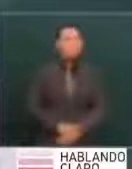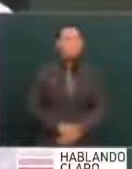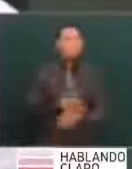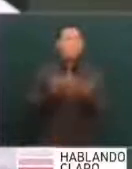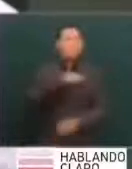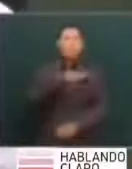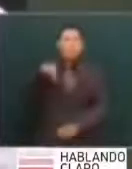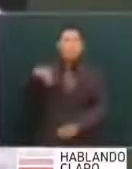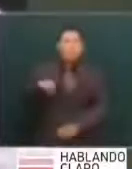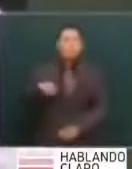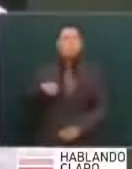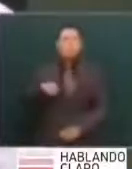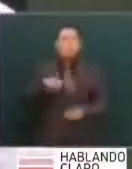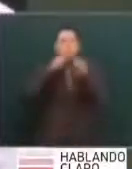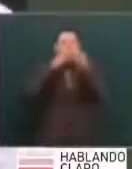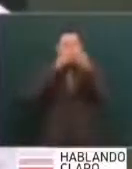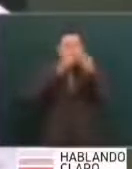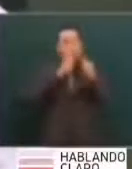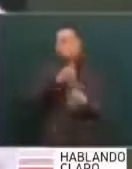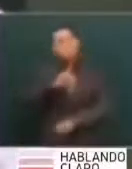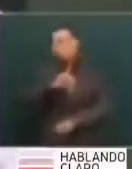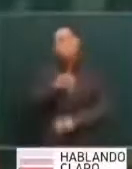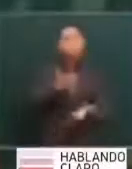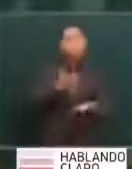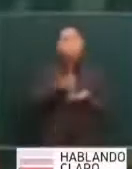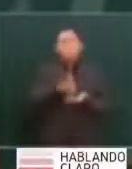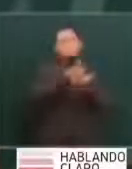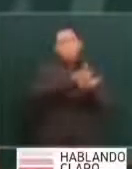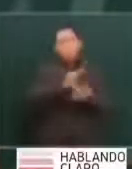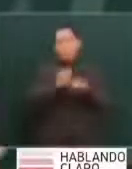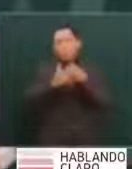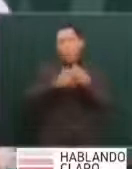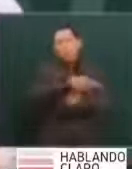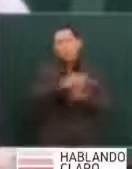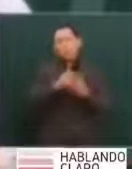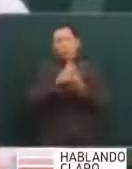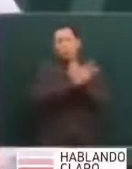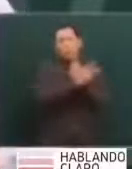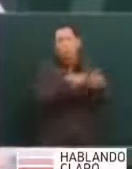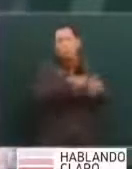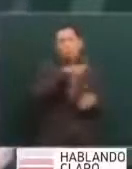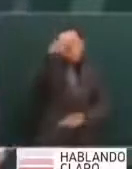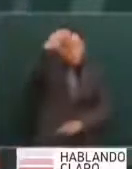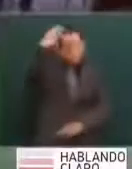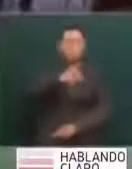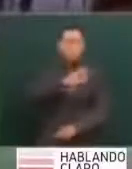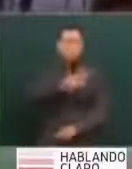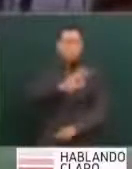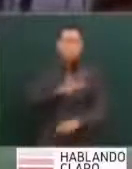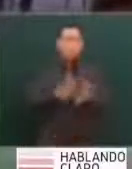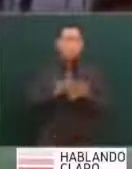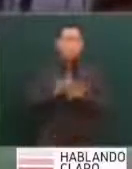Nosotros vamos a estar pendientes y dispuestos a ayudar al pueblo hermano de Cuba. ¿Cómo, presidente?